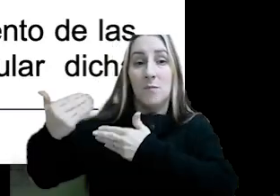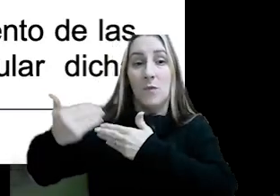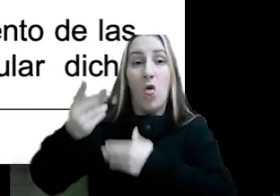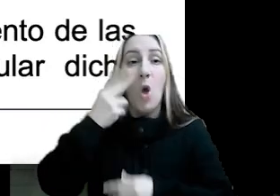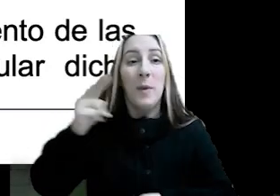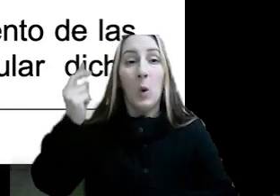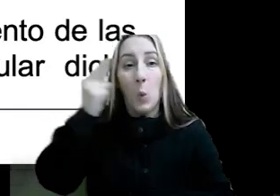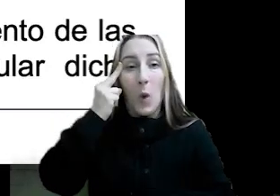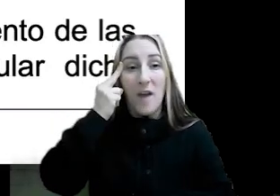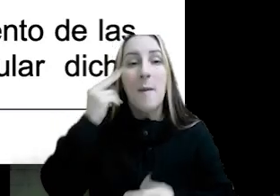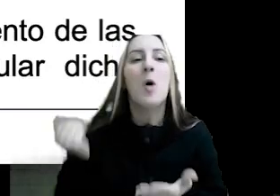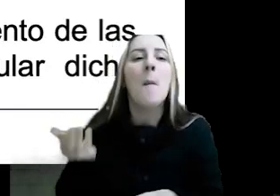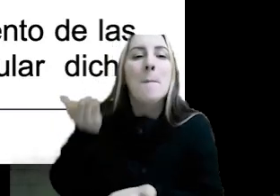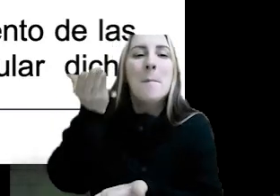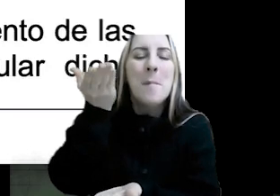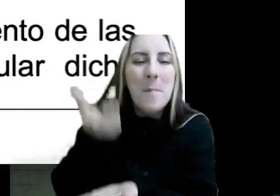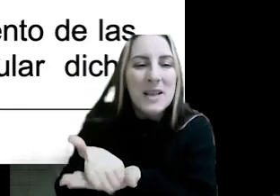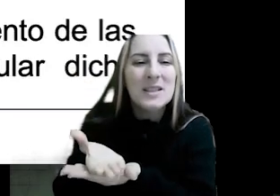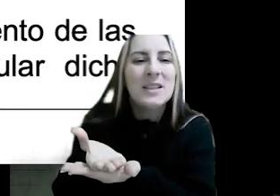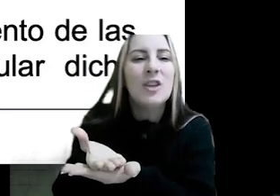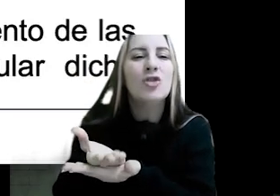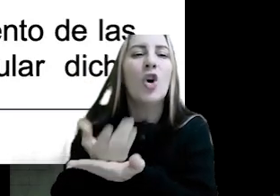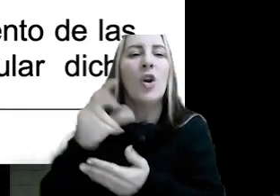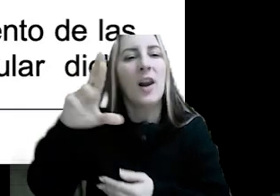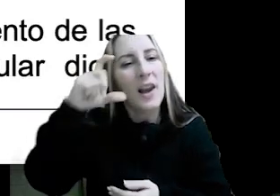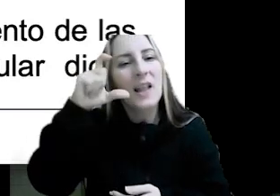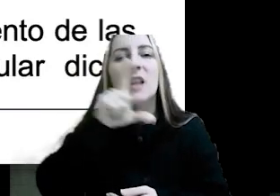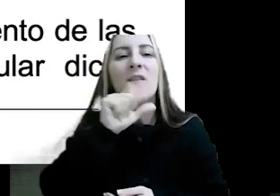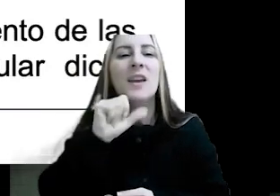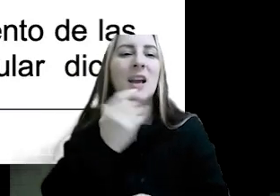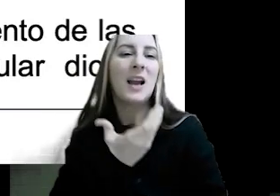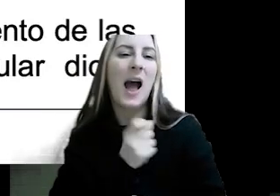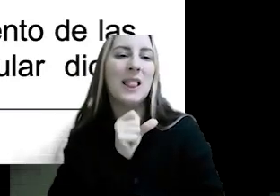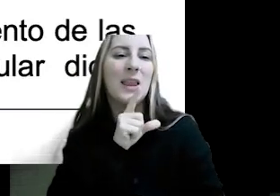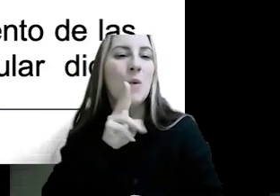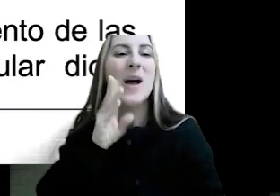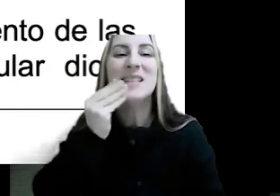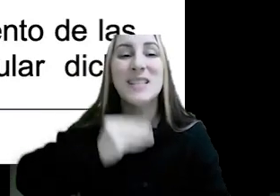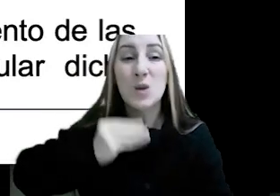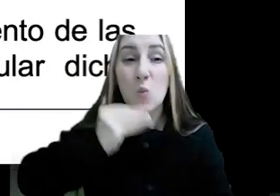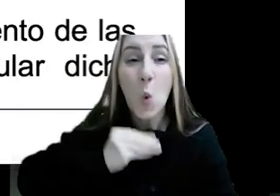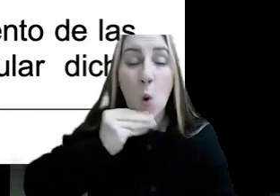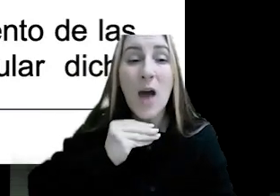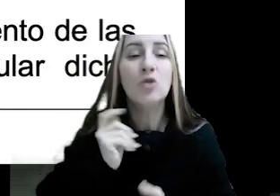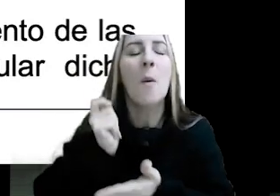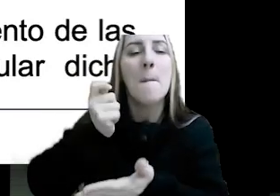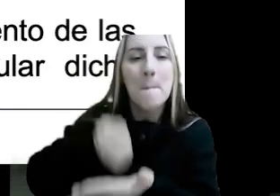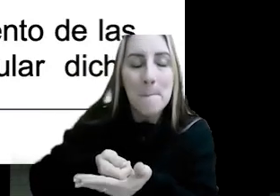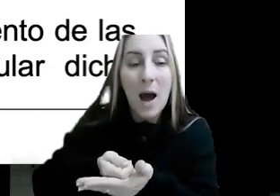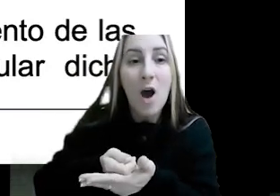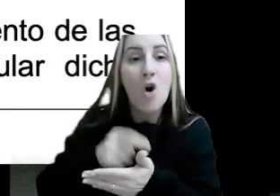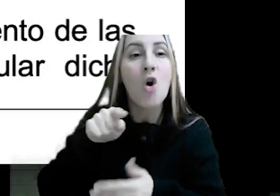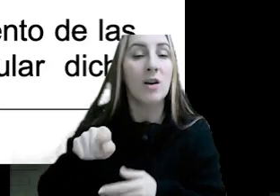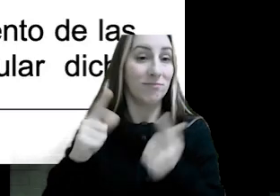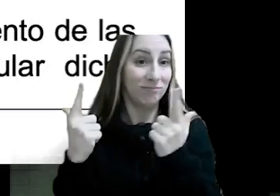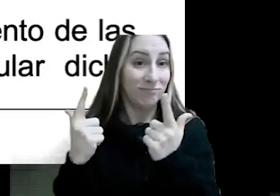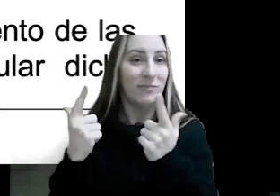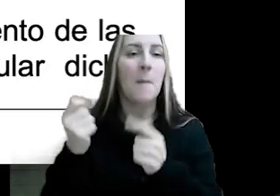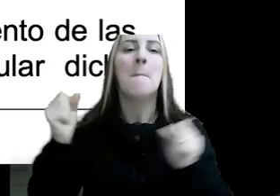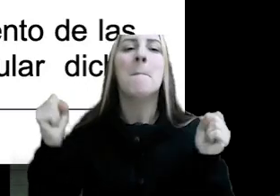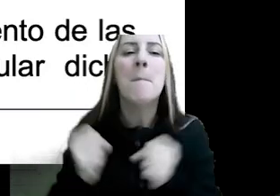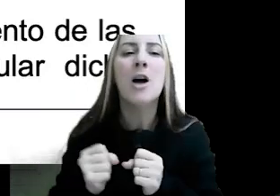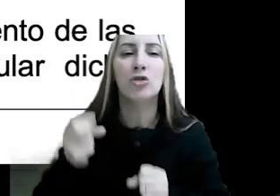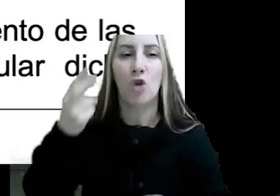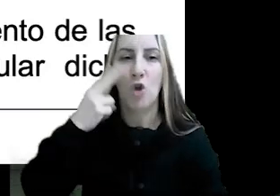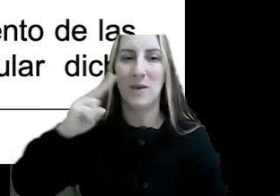la presentación de la rectificativa, la simulación en donde incluye pagos a cuenta inexistentes, es en mayo del